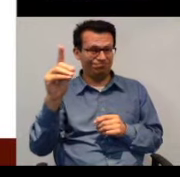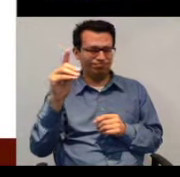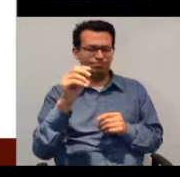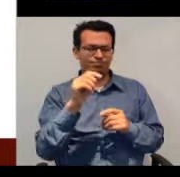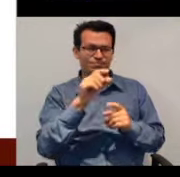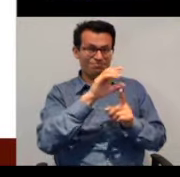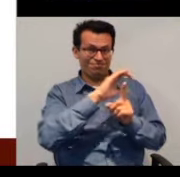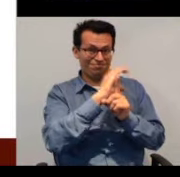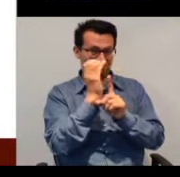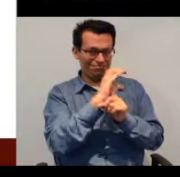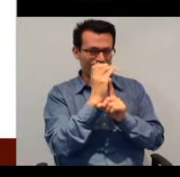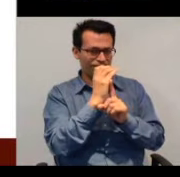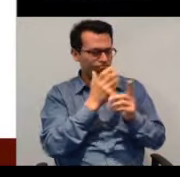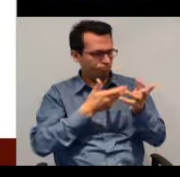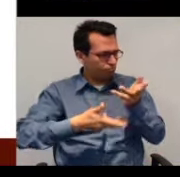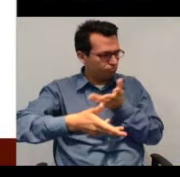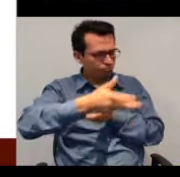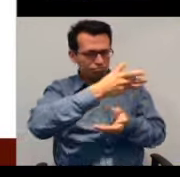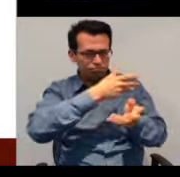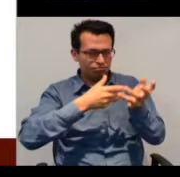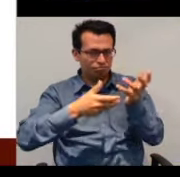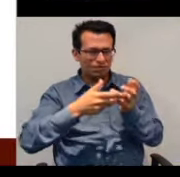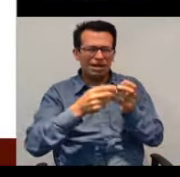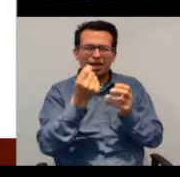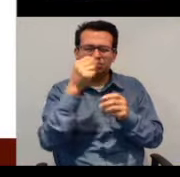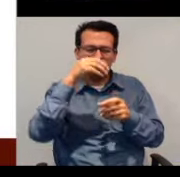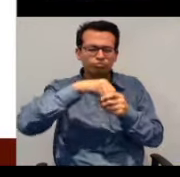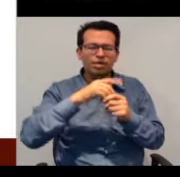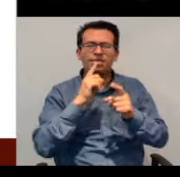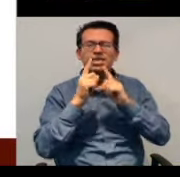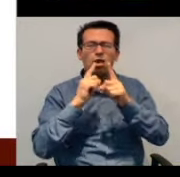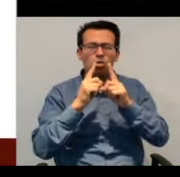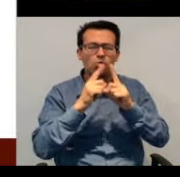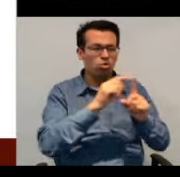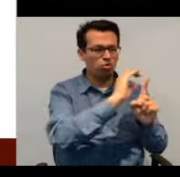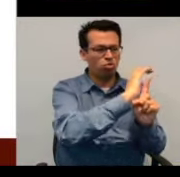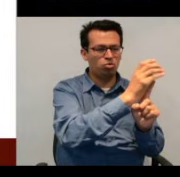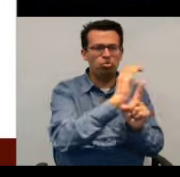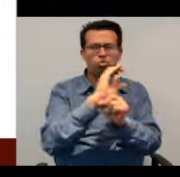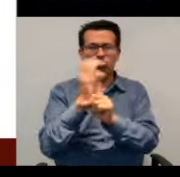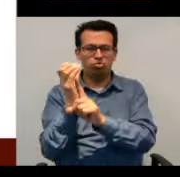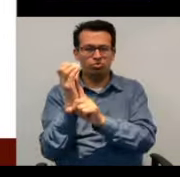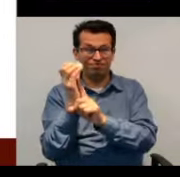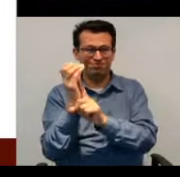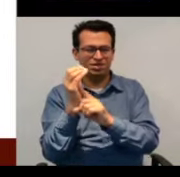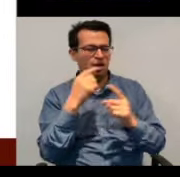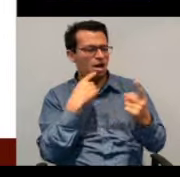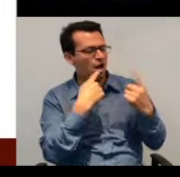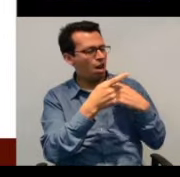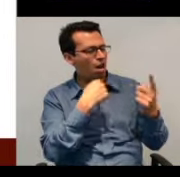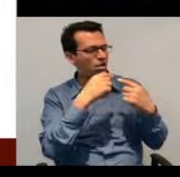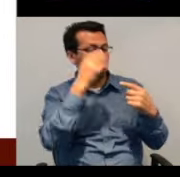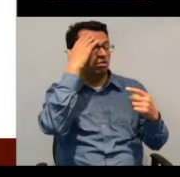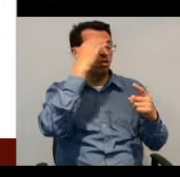Las culturas se hablan, las culturas comparten, las culturas tienen la capacidad de